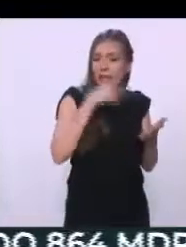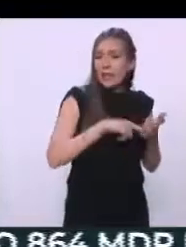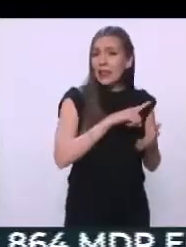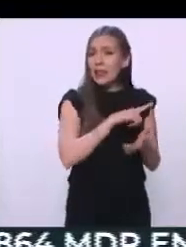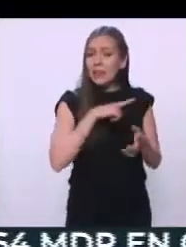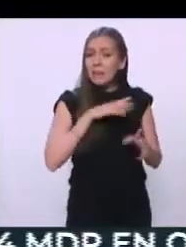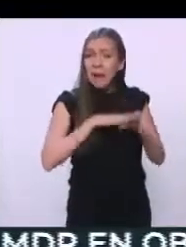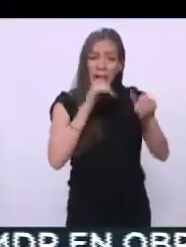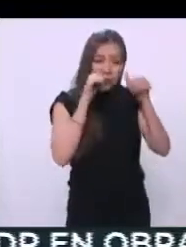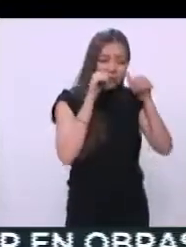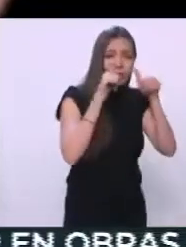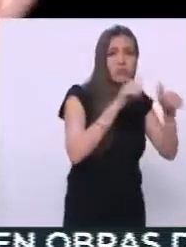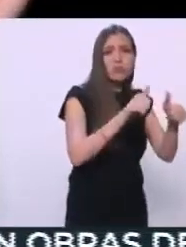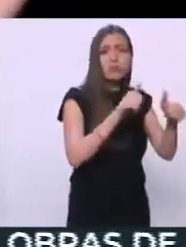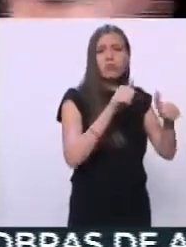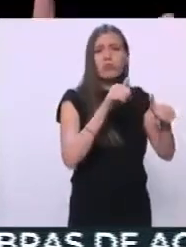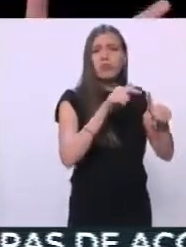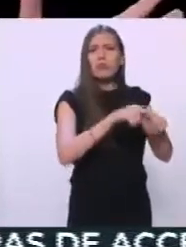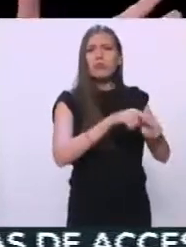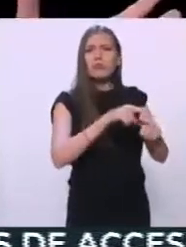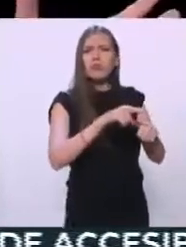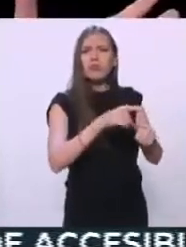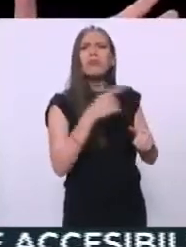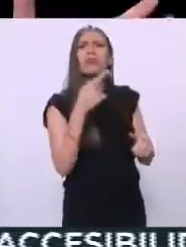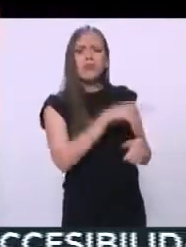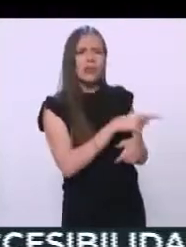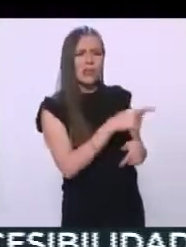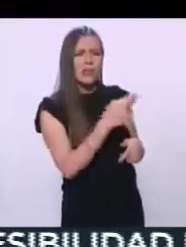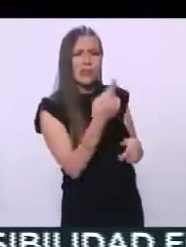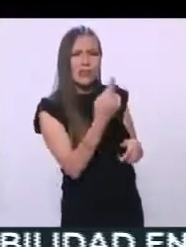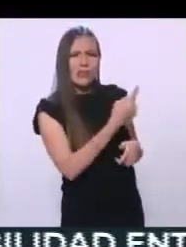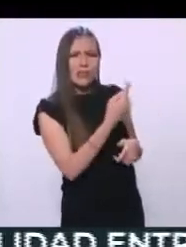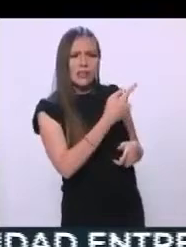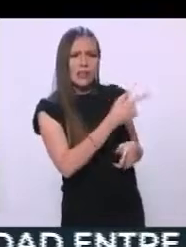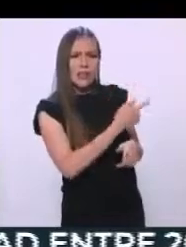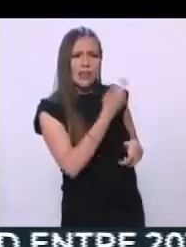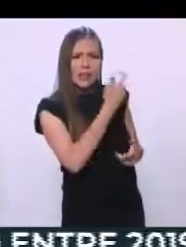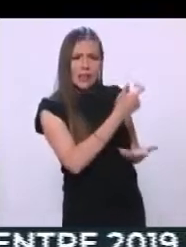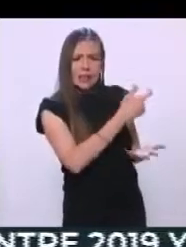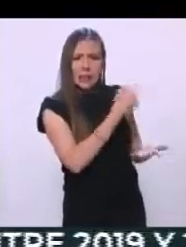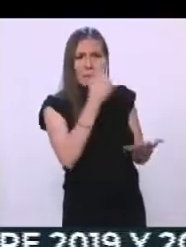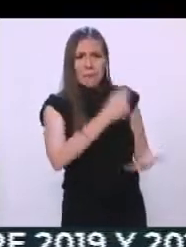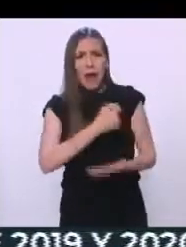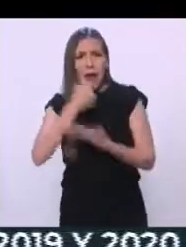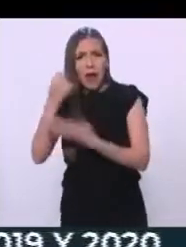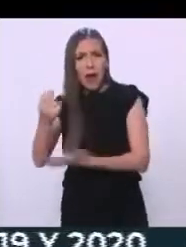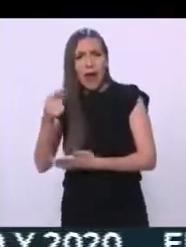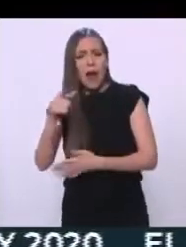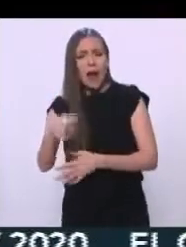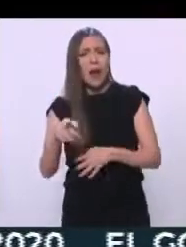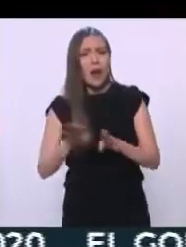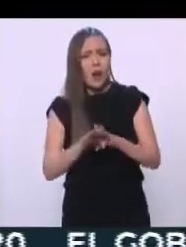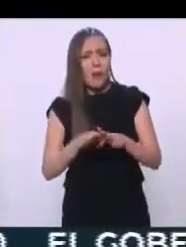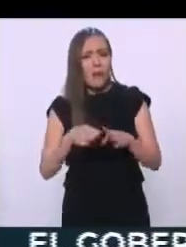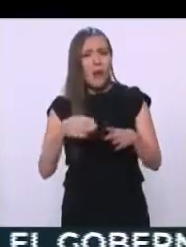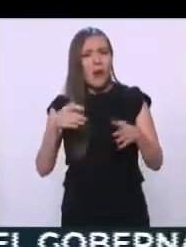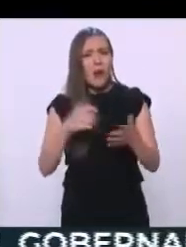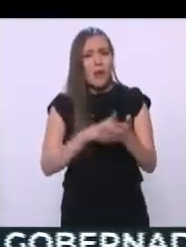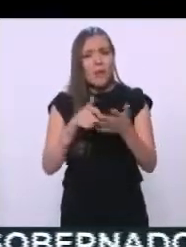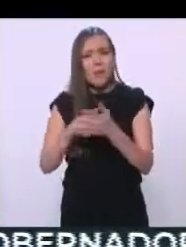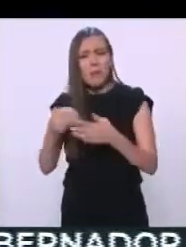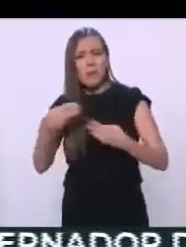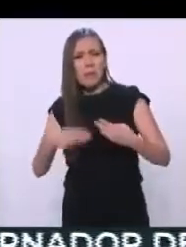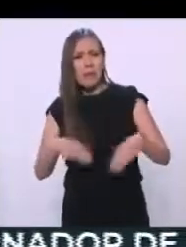qué necesidad había de usar el dinero de los mexicanos para apostar en el mercado bursátil. O sea, porque realmente